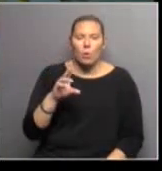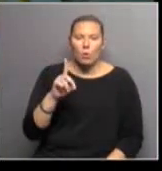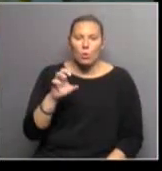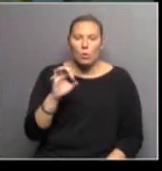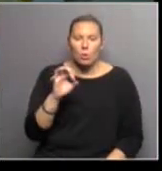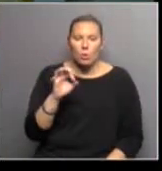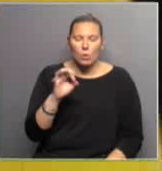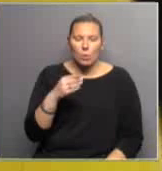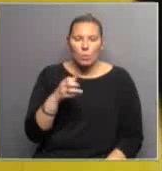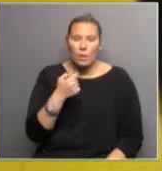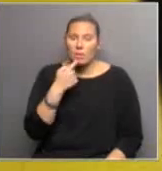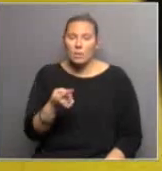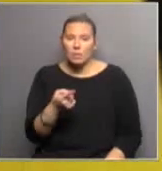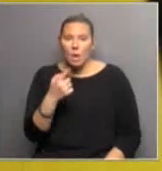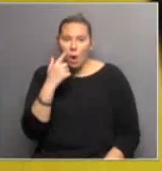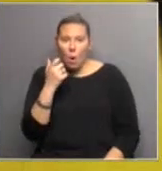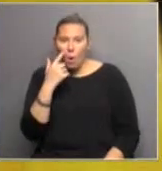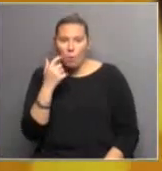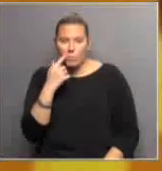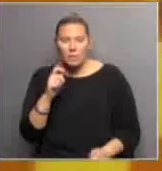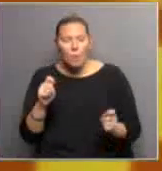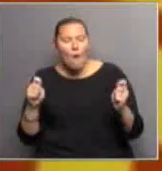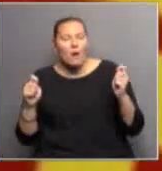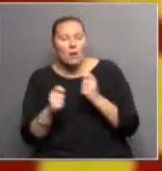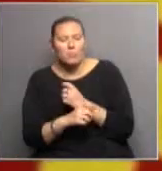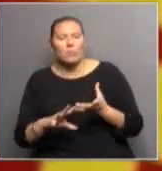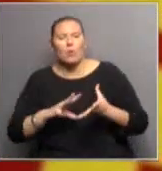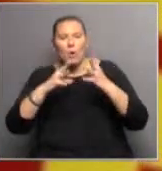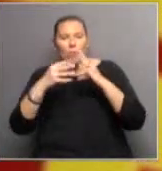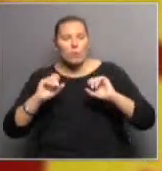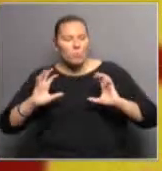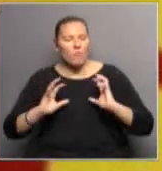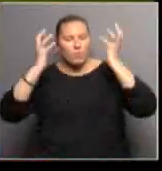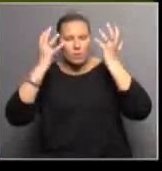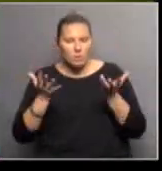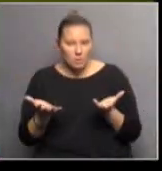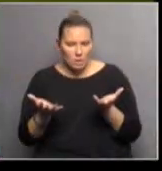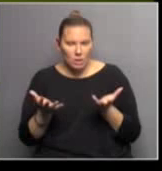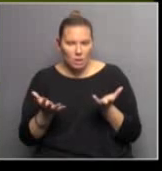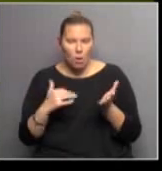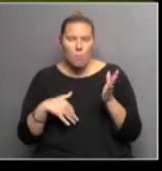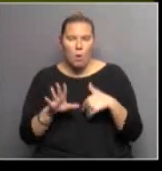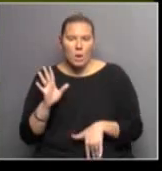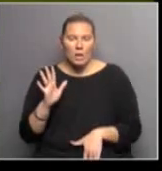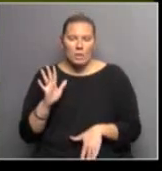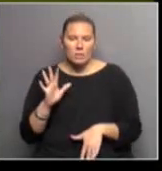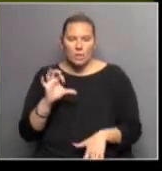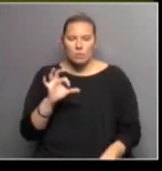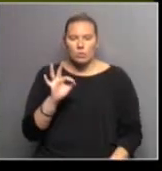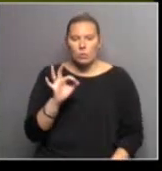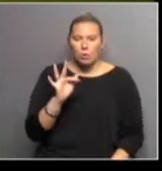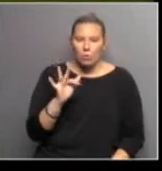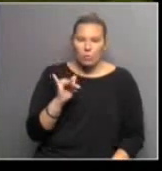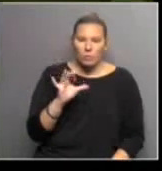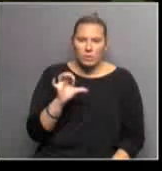Violencia de Género, vos dijiste, los varones estamos sofisticando nuestra forma de ejercer violencia. ¿Qué quiere decir eso? Sofisticando